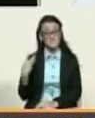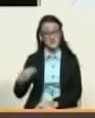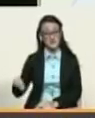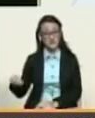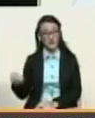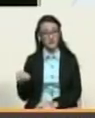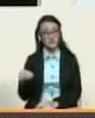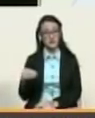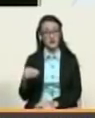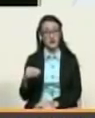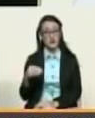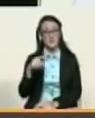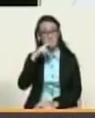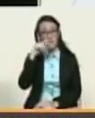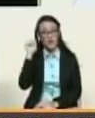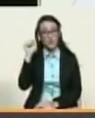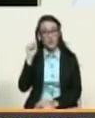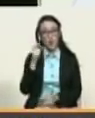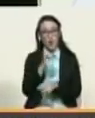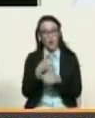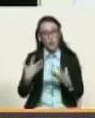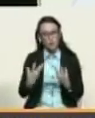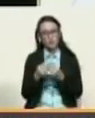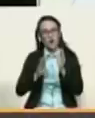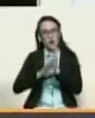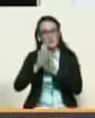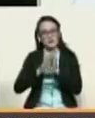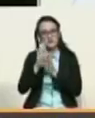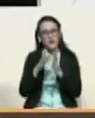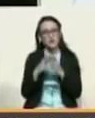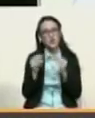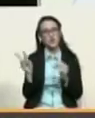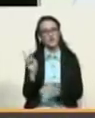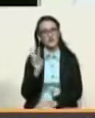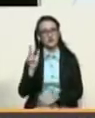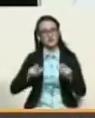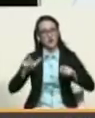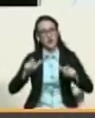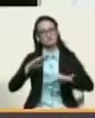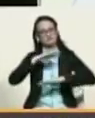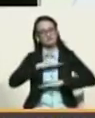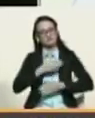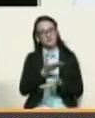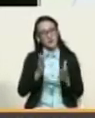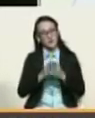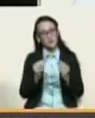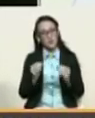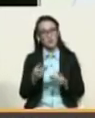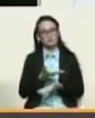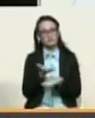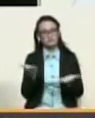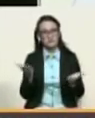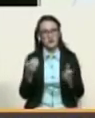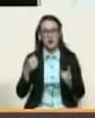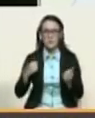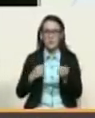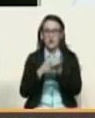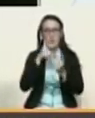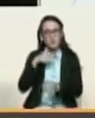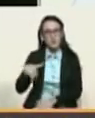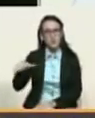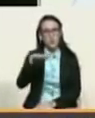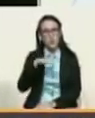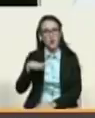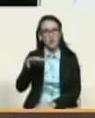su gobierno, de avanzar juntos, todas y todos los venezolanos, por el bienestar, el bien común de los pueblos de estos